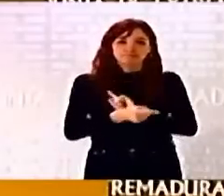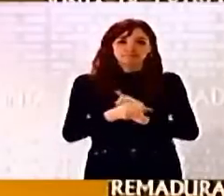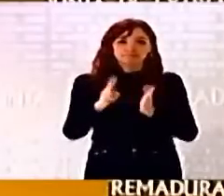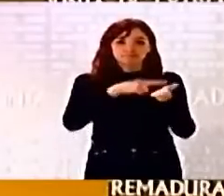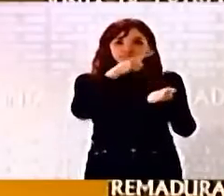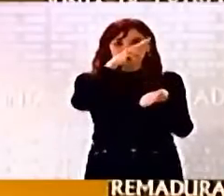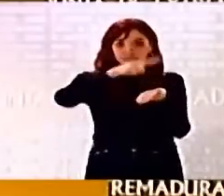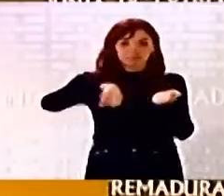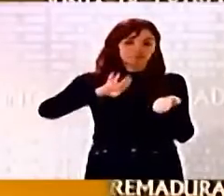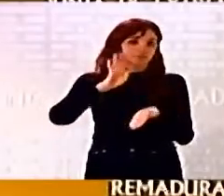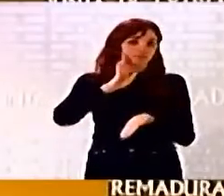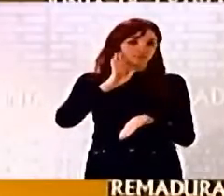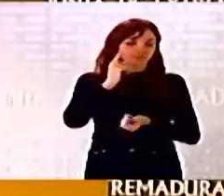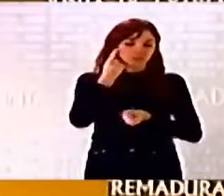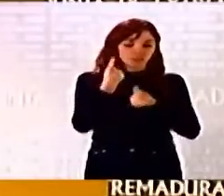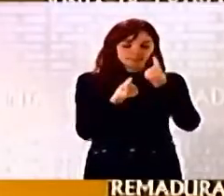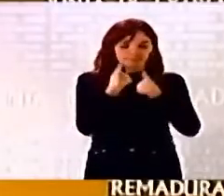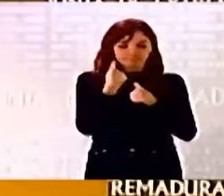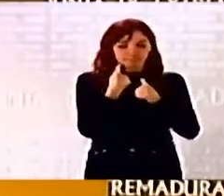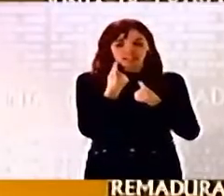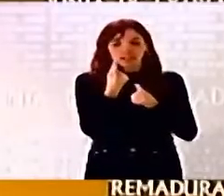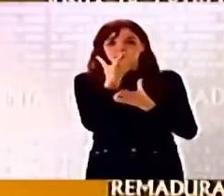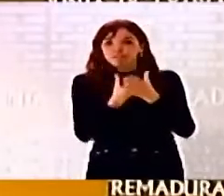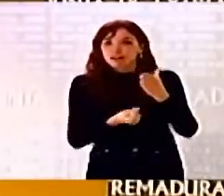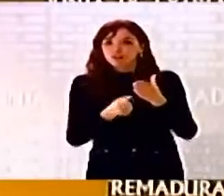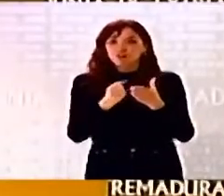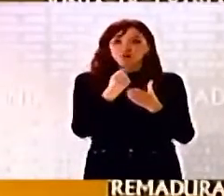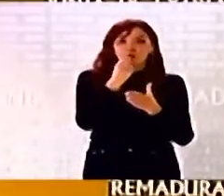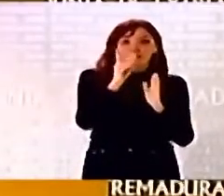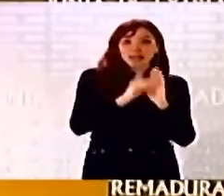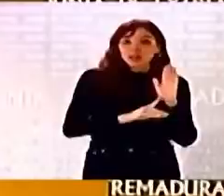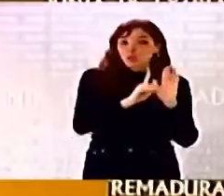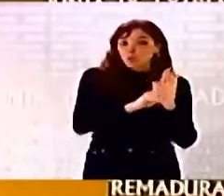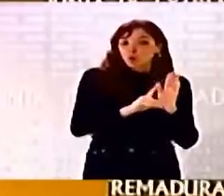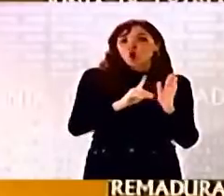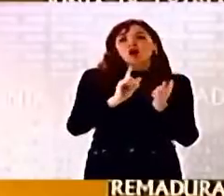corrige cuestiones del decreto 1 en este decreto